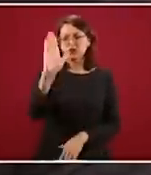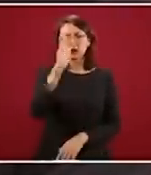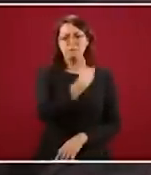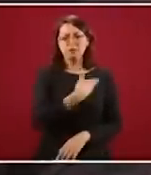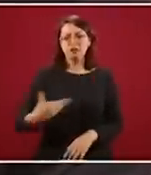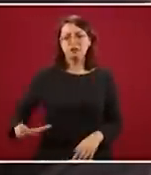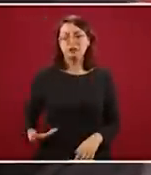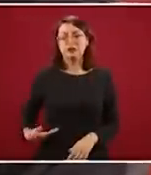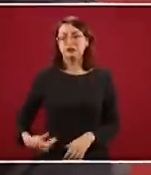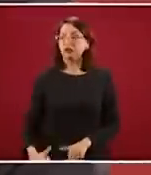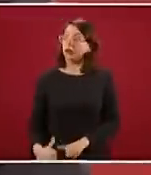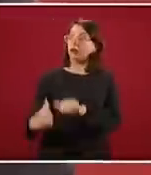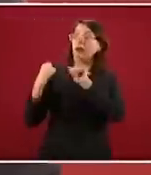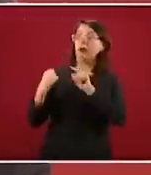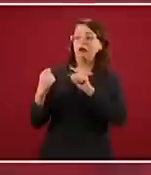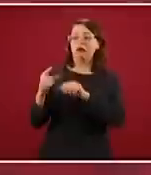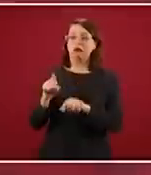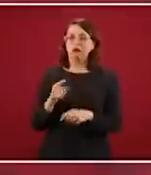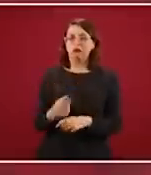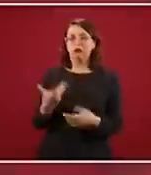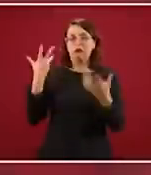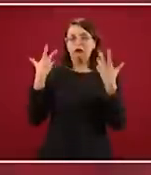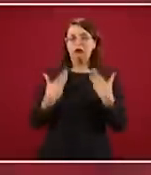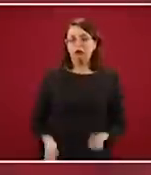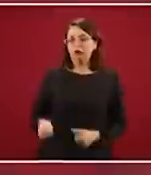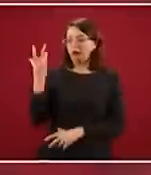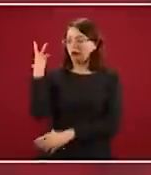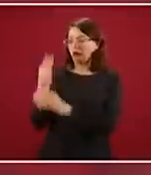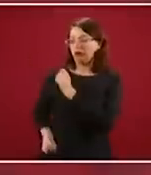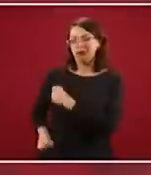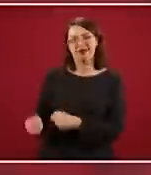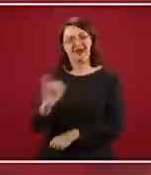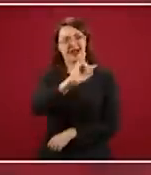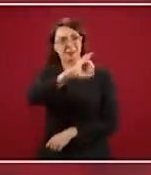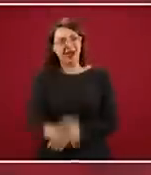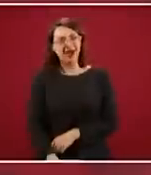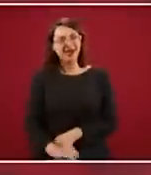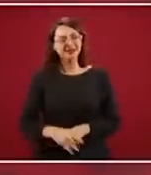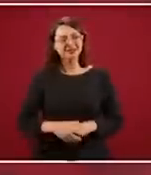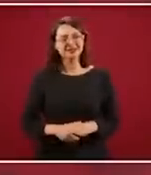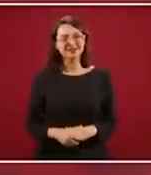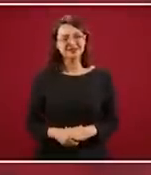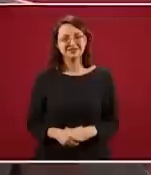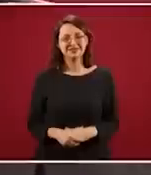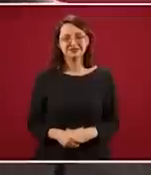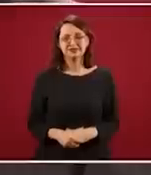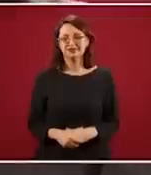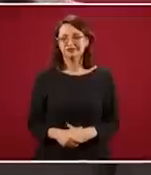puede salir por la puerta de atrás, nunca. Entonces,